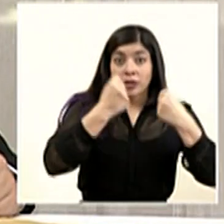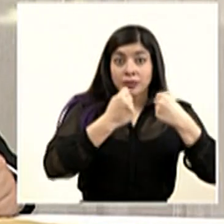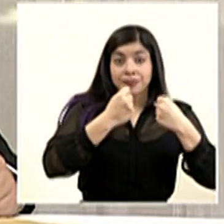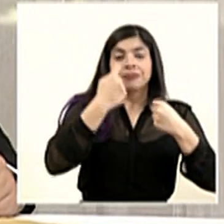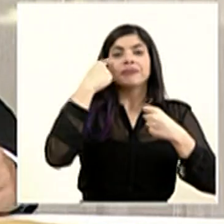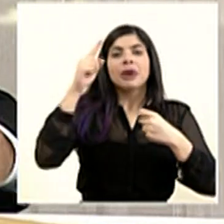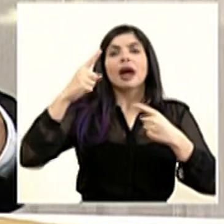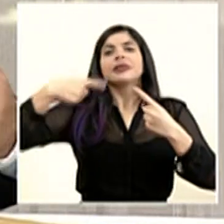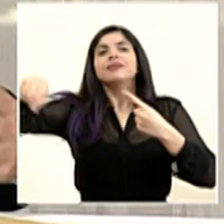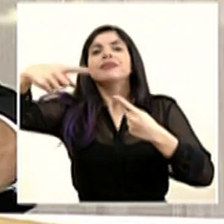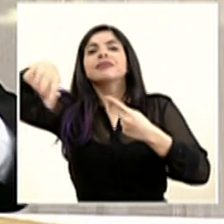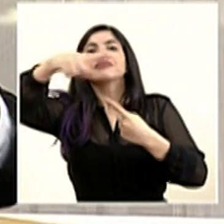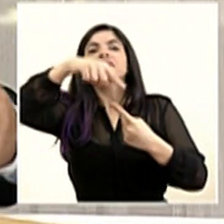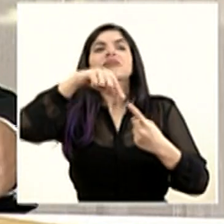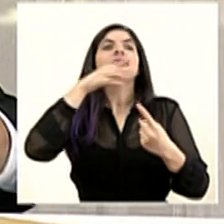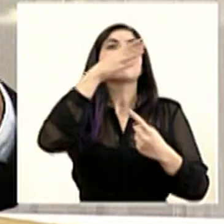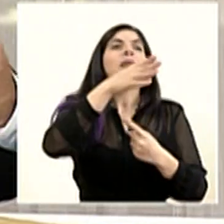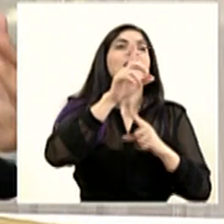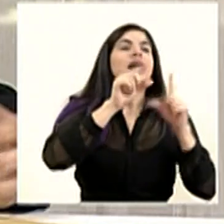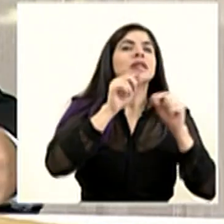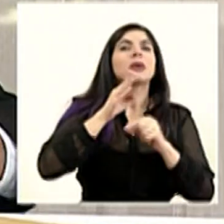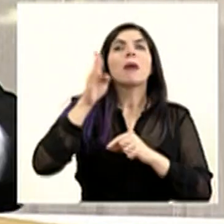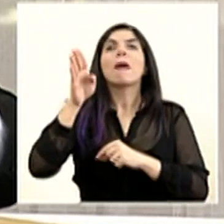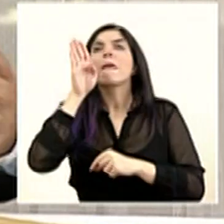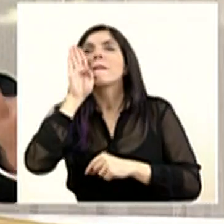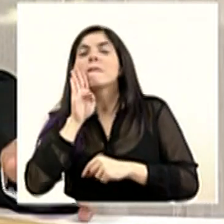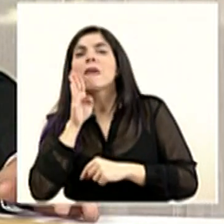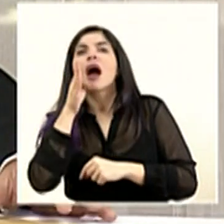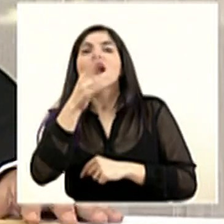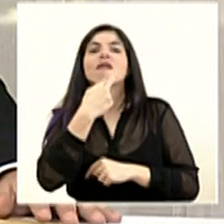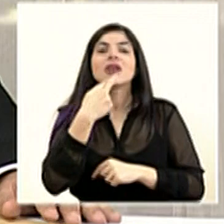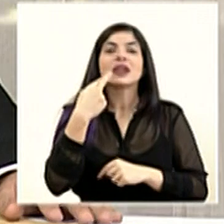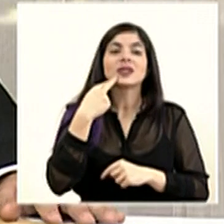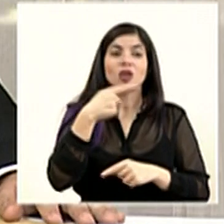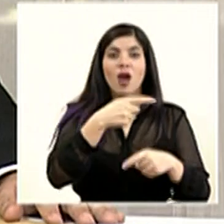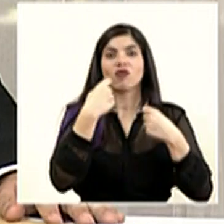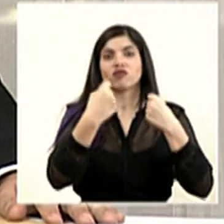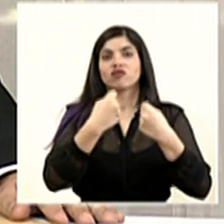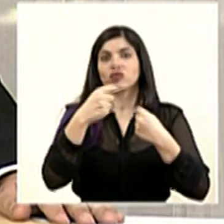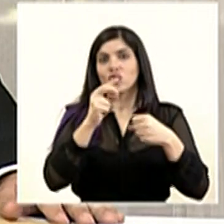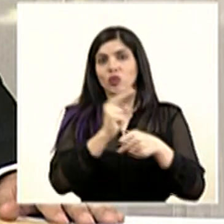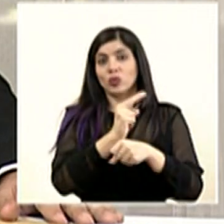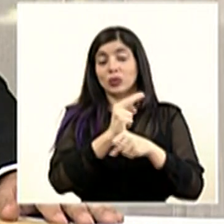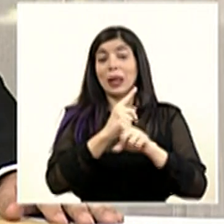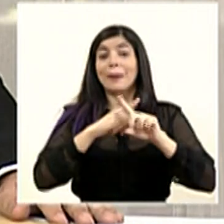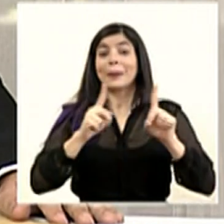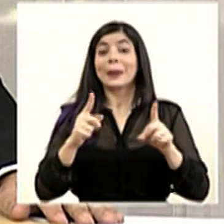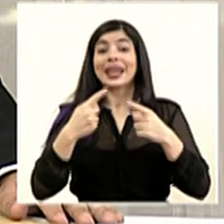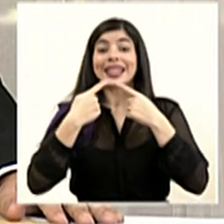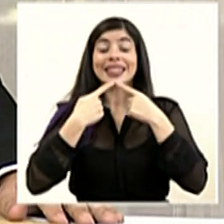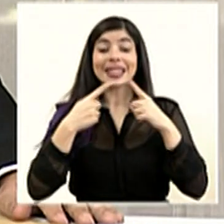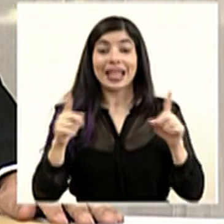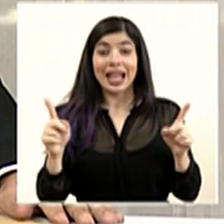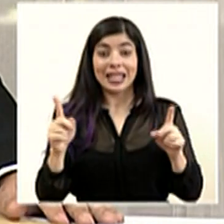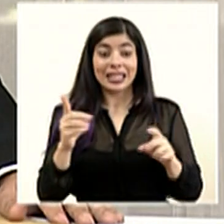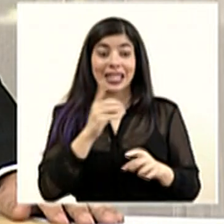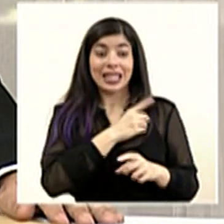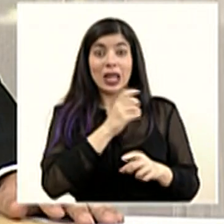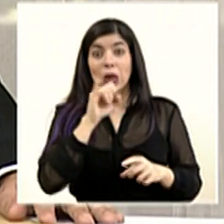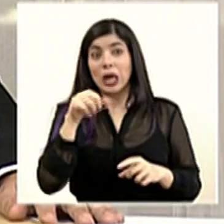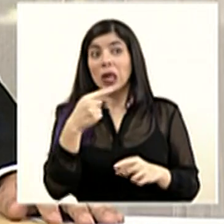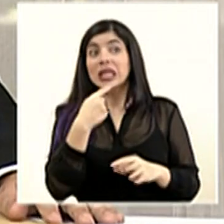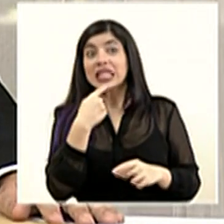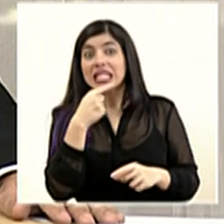para desplazarse a discotecas, a bares, a restaurantes, todo este tipo de movimientos que se dan. Pero la declaración del señor director del OIJ